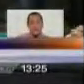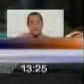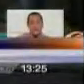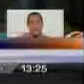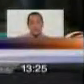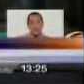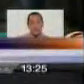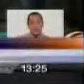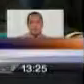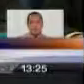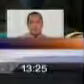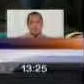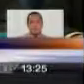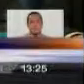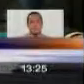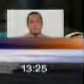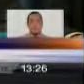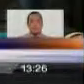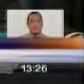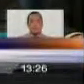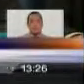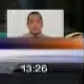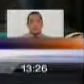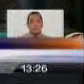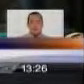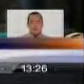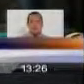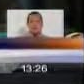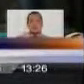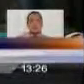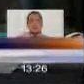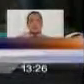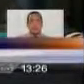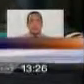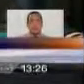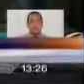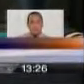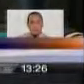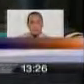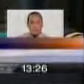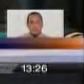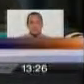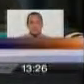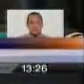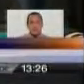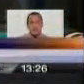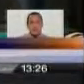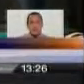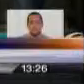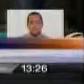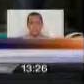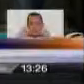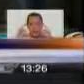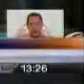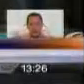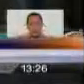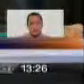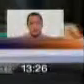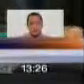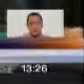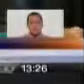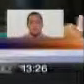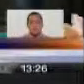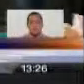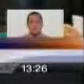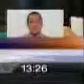utilizadas ante la Corte Interamericana de Derechos Humanos fueron sometidas a la consideración